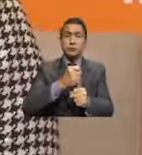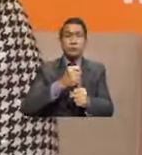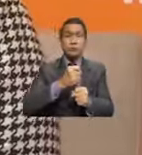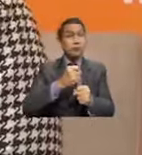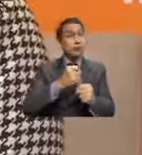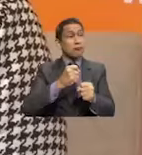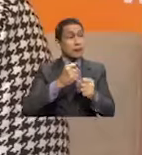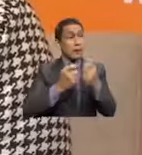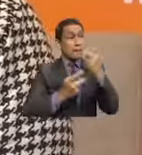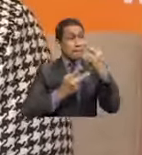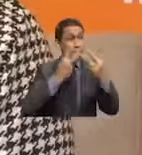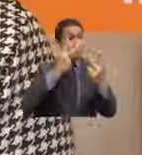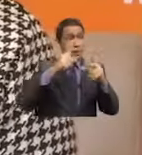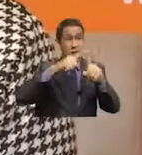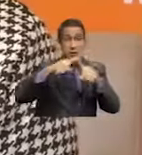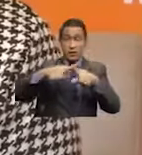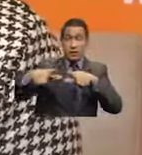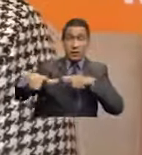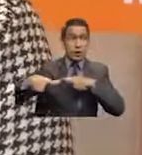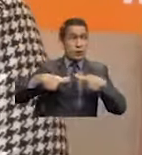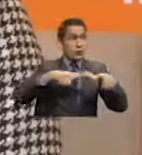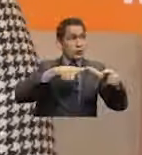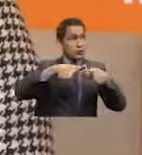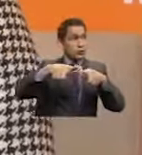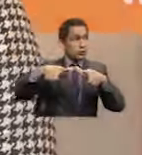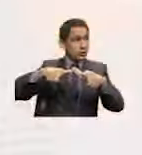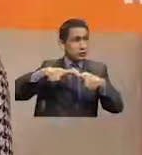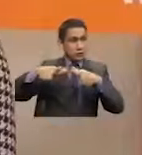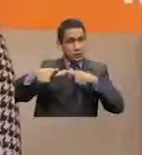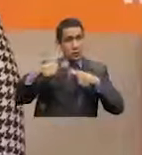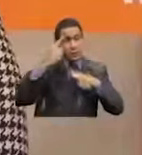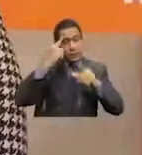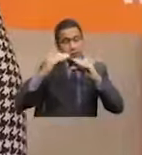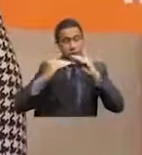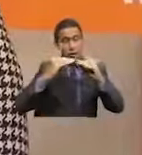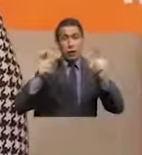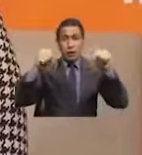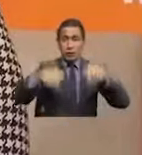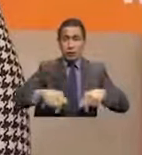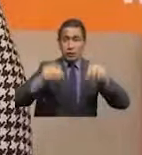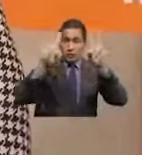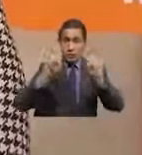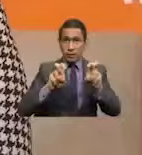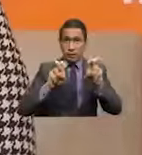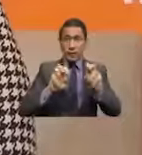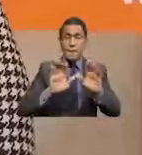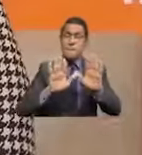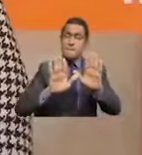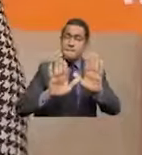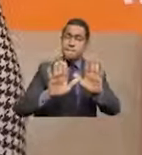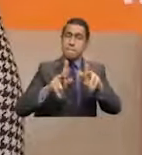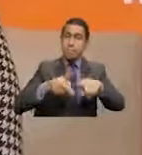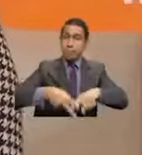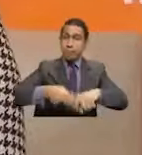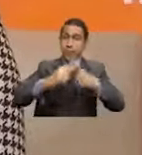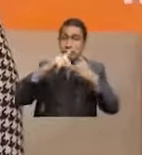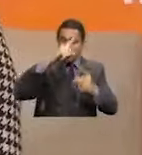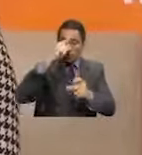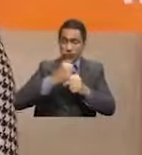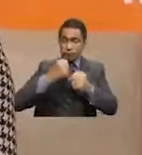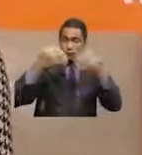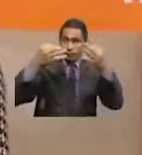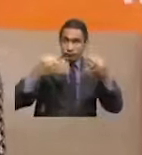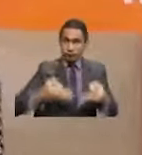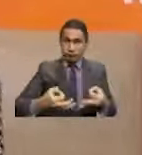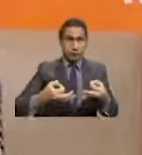los diferentes sectores es justo para promover la discusión. Tenemos que empezar un trabajo arduo y serio en